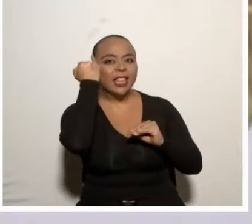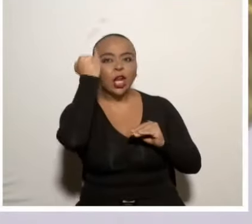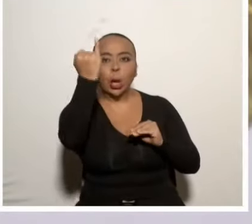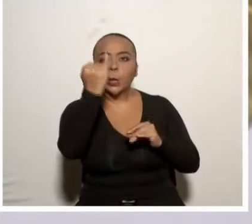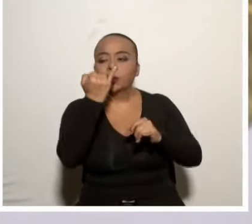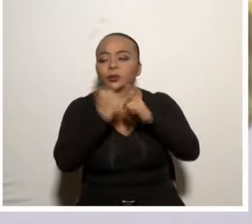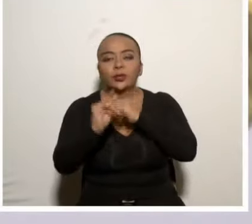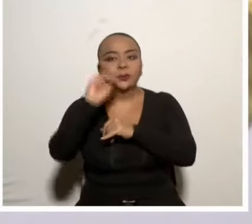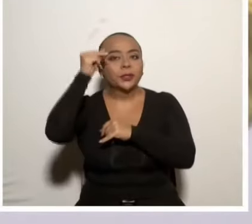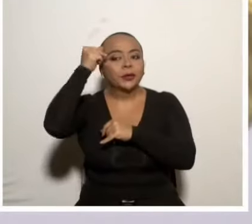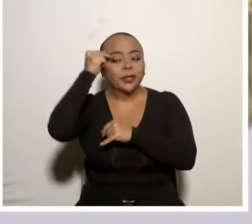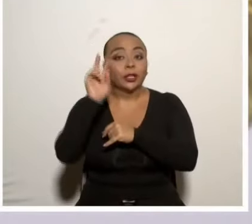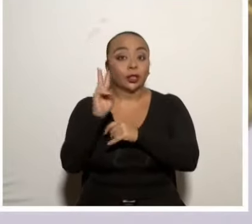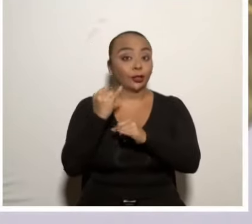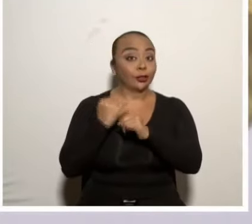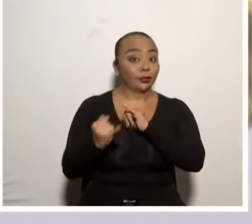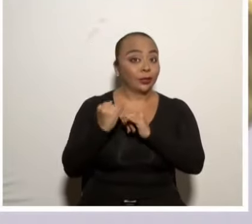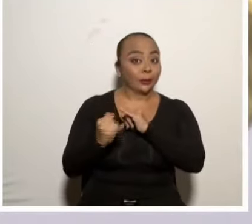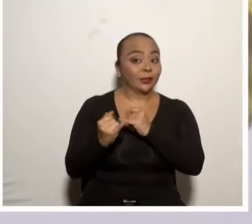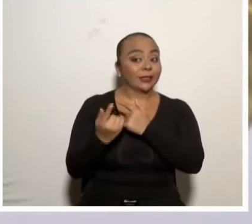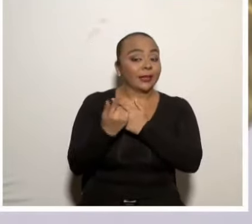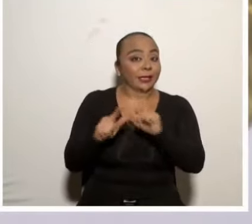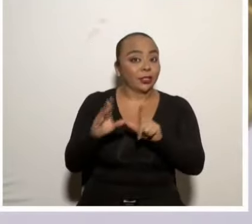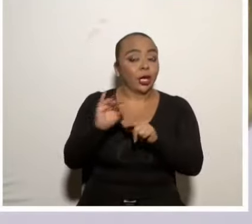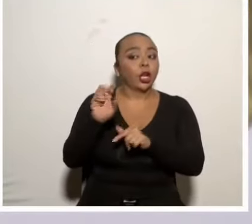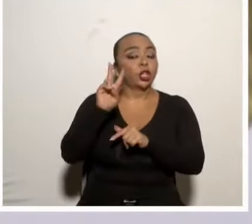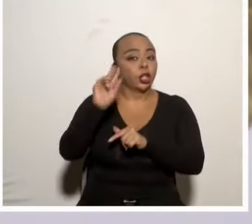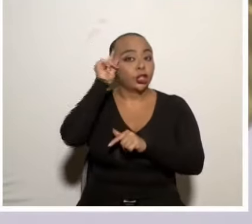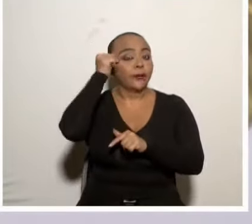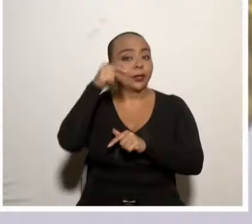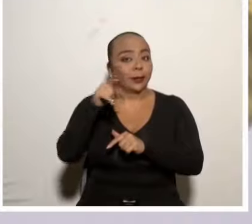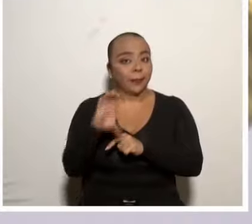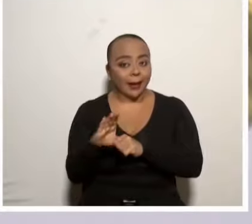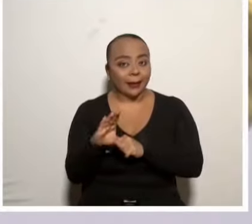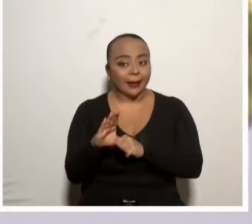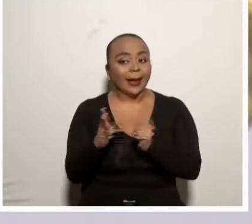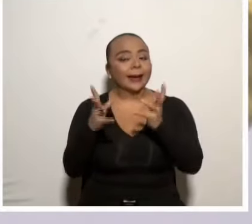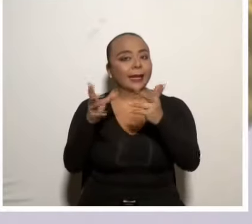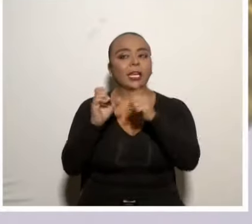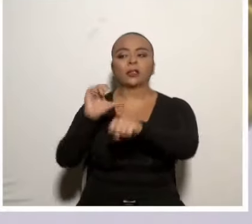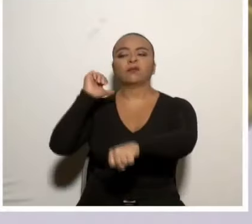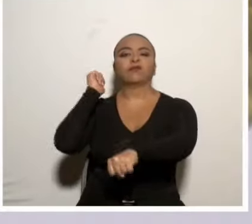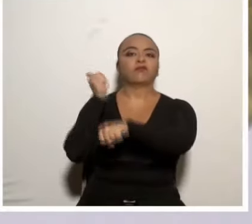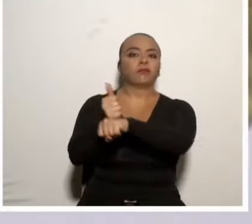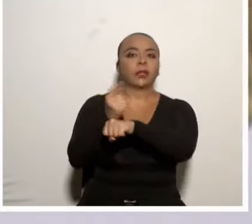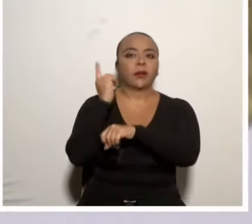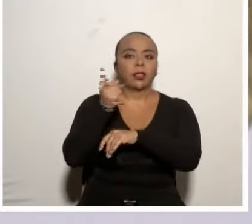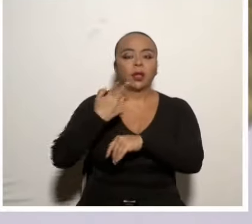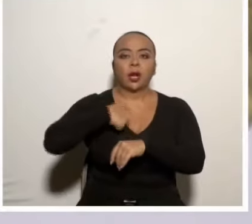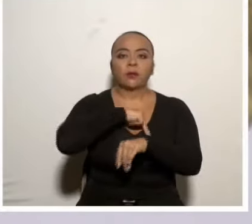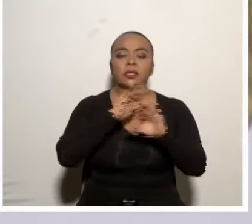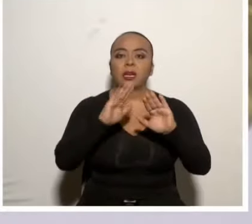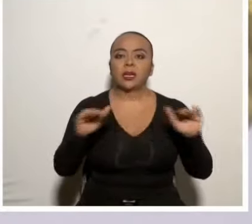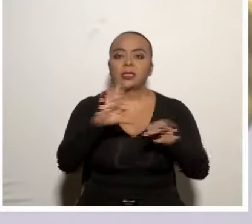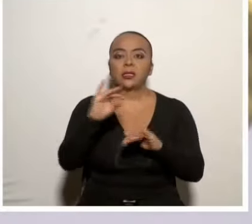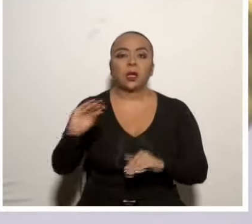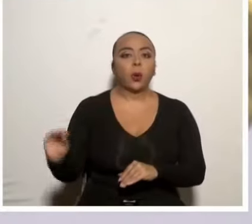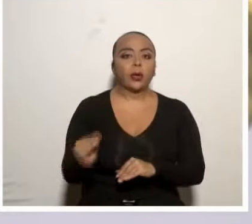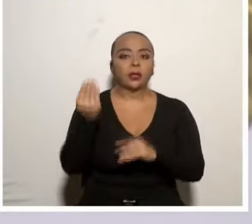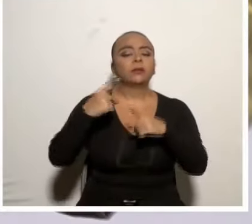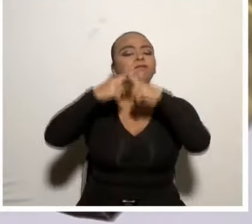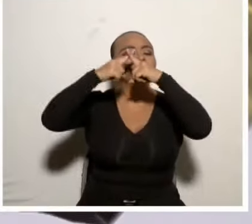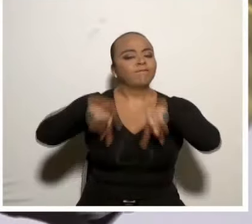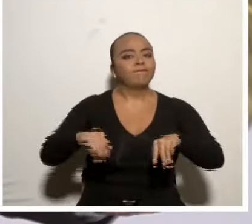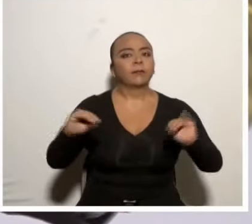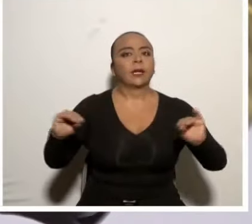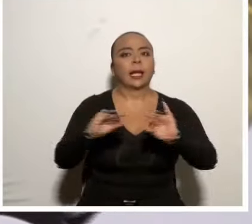los últimos gobiernos, los dos últimos de Liberación y los dos gobiernos del PAC han querido imponer a nuestra niñez y a nuestra juventud.